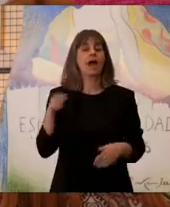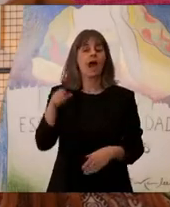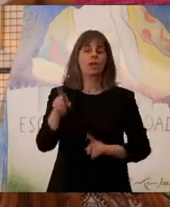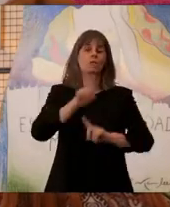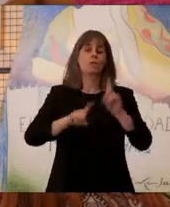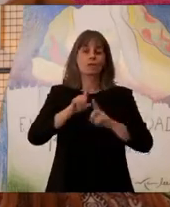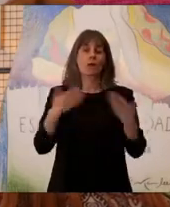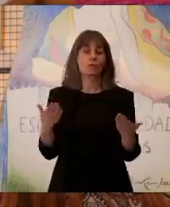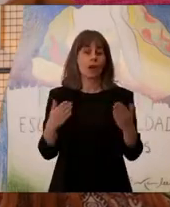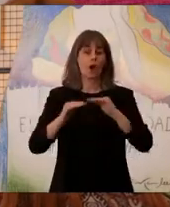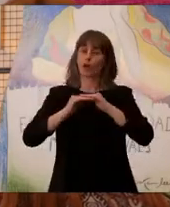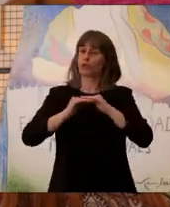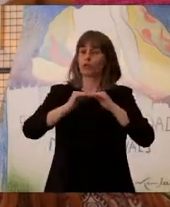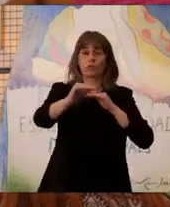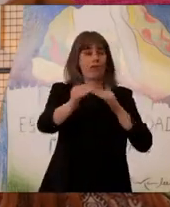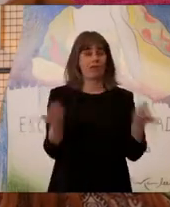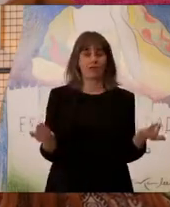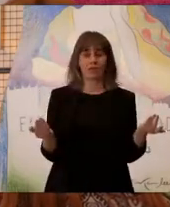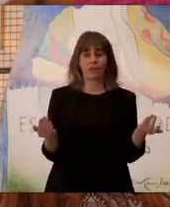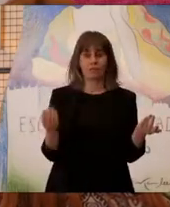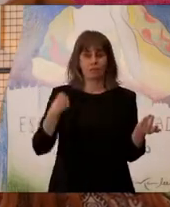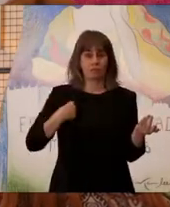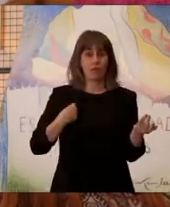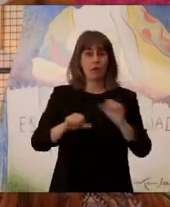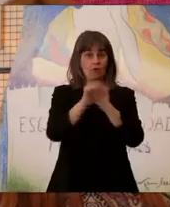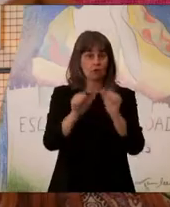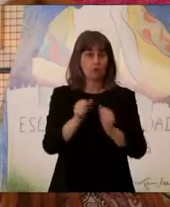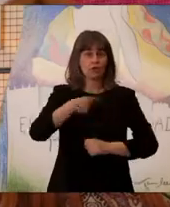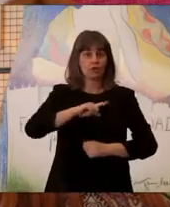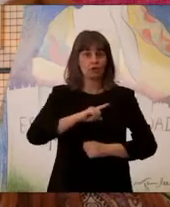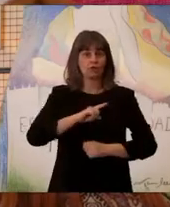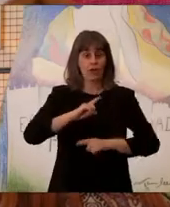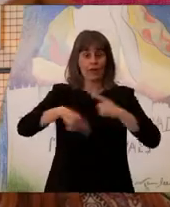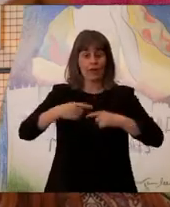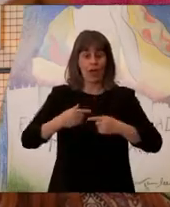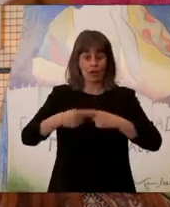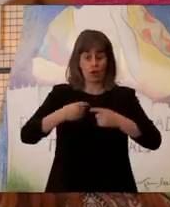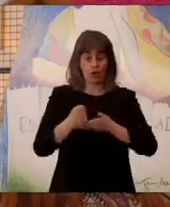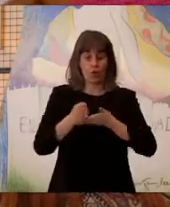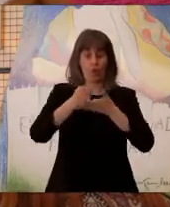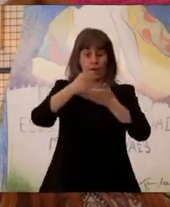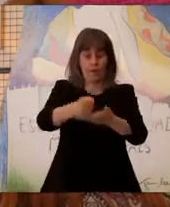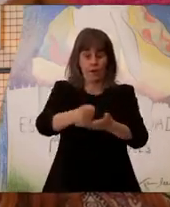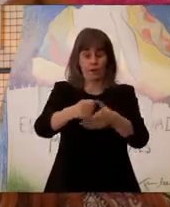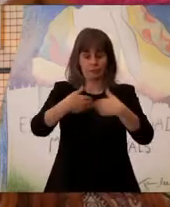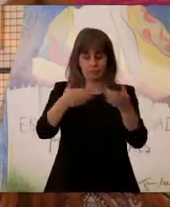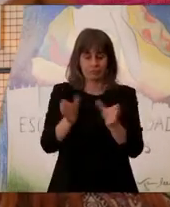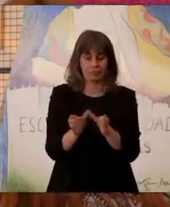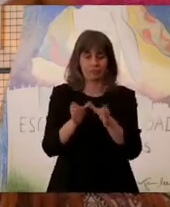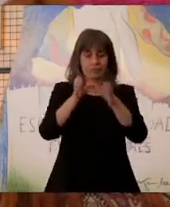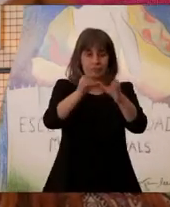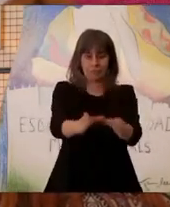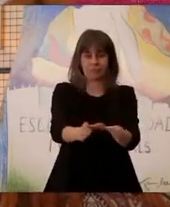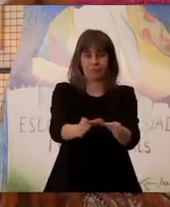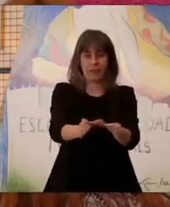problema Está en la continuidad y en cómo traspasamos a las a las generaciones siguientes lo que hemos